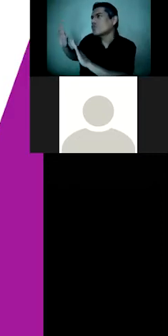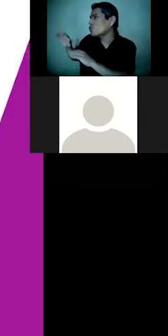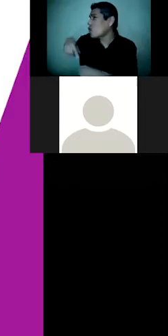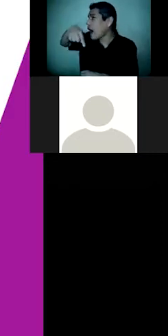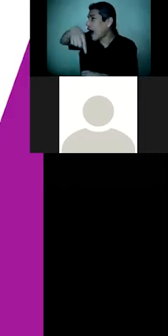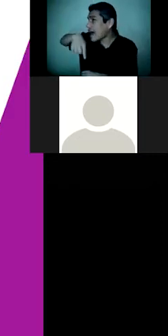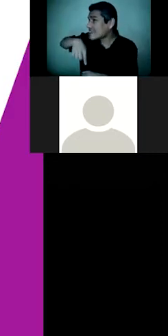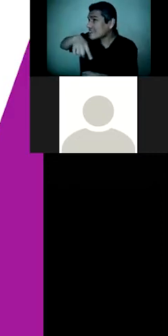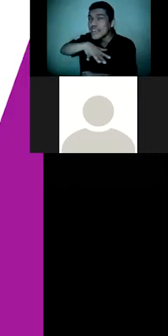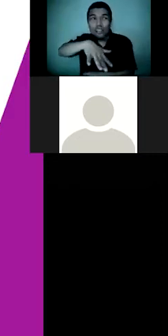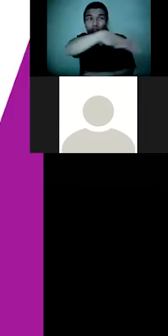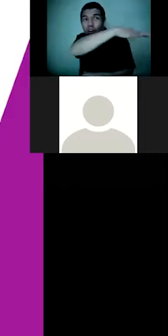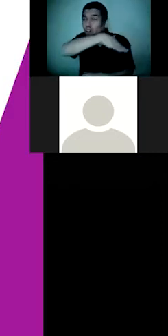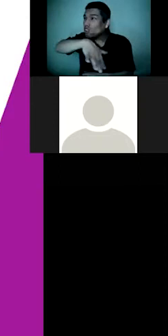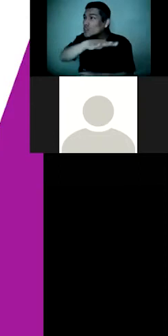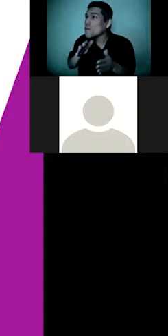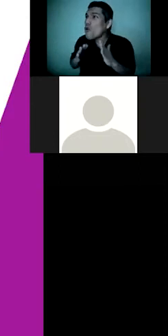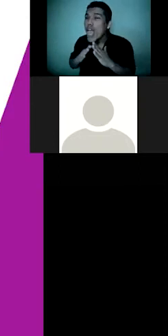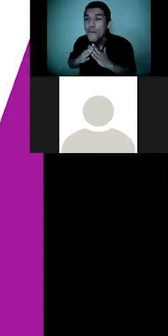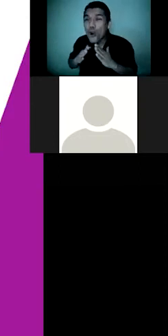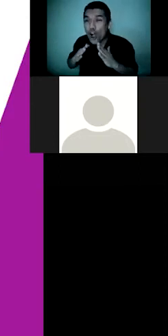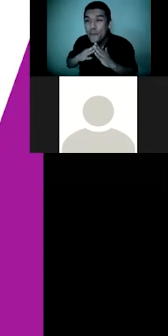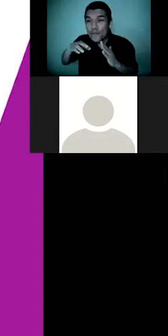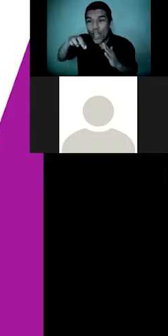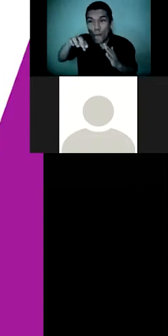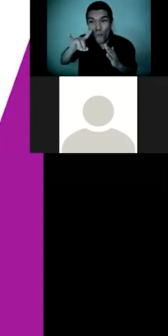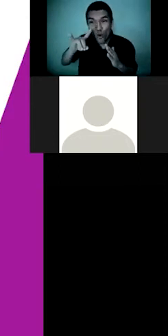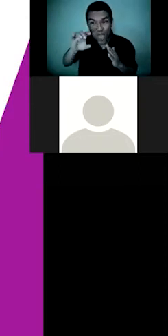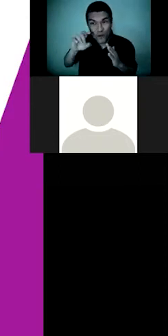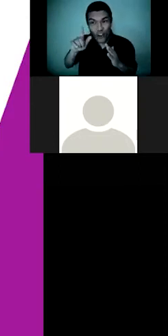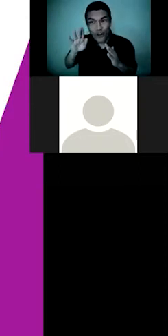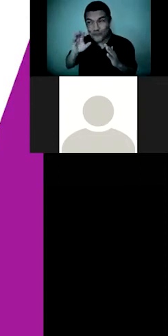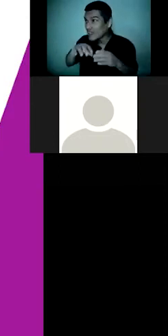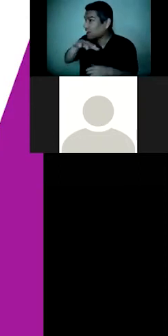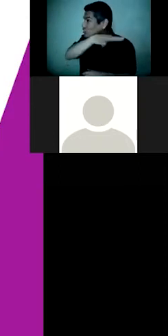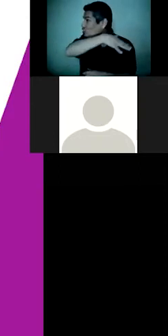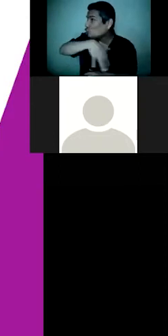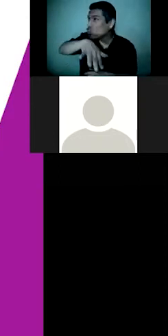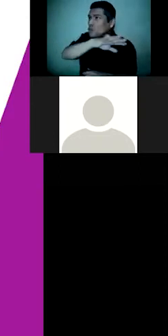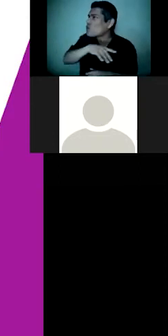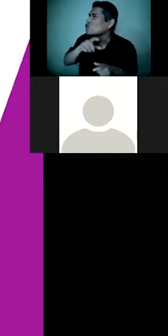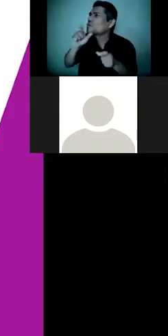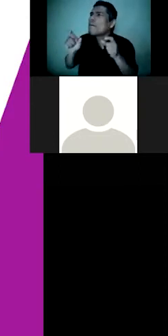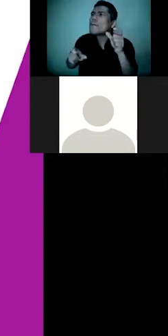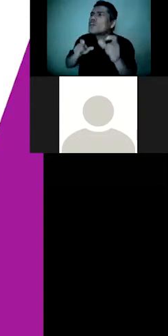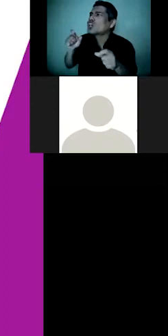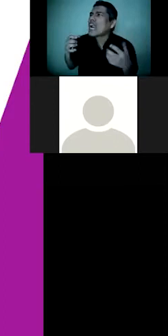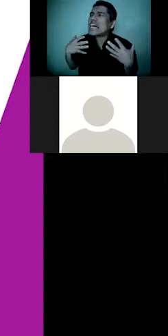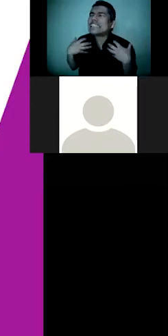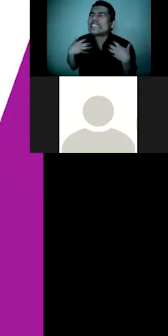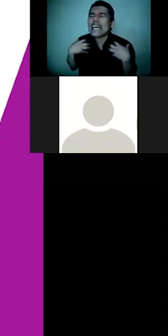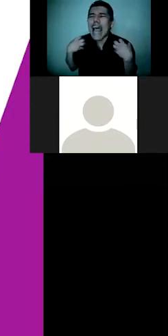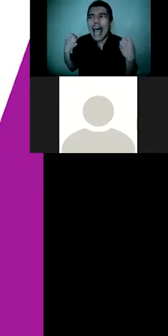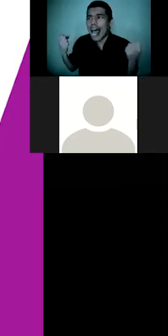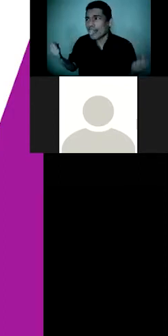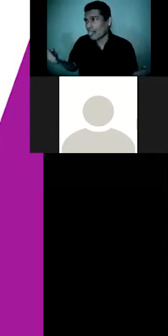¿Sordo? A ver, disculpe, aquí todo el pueblo, todos los del pueblo,